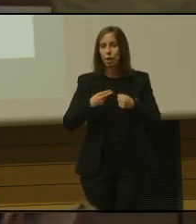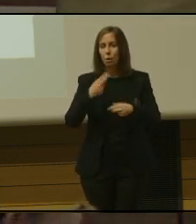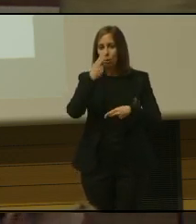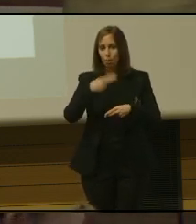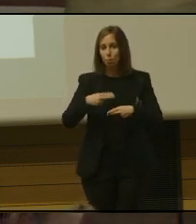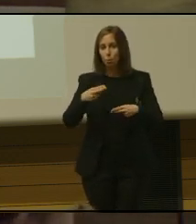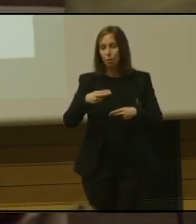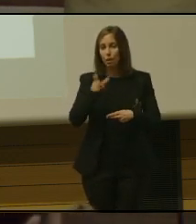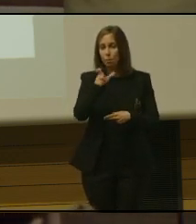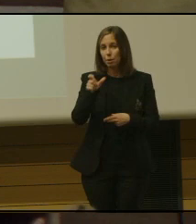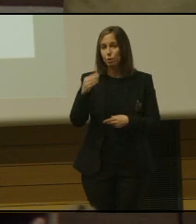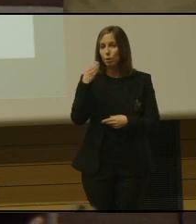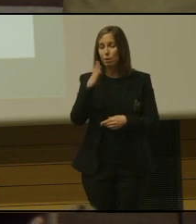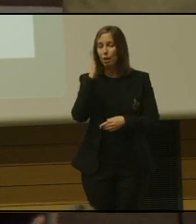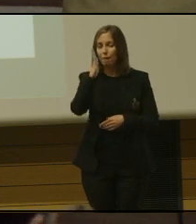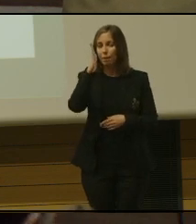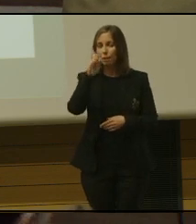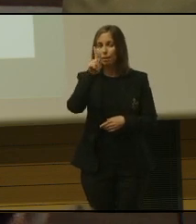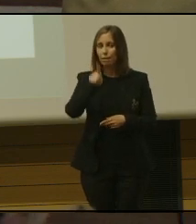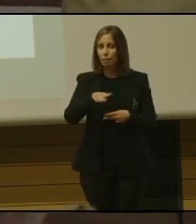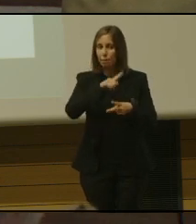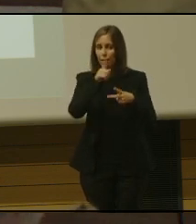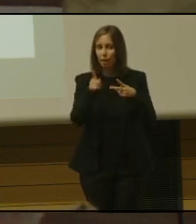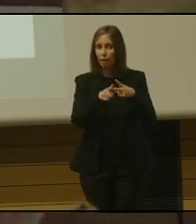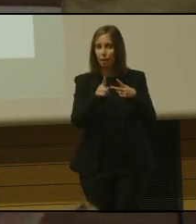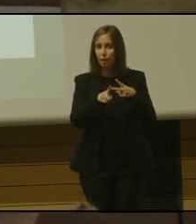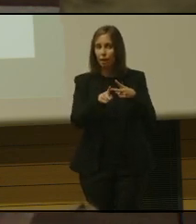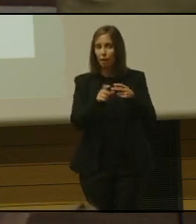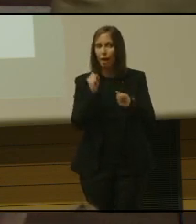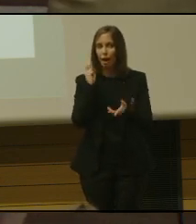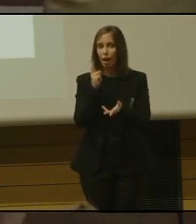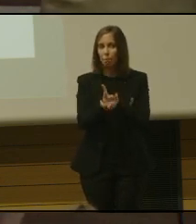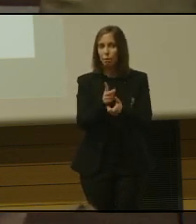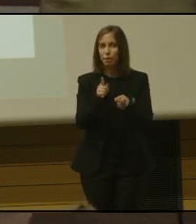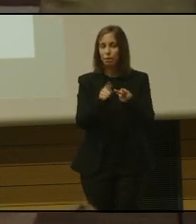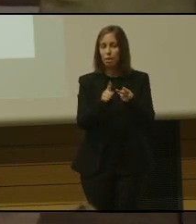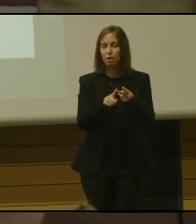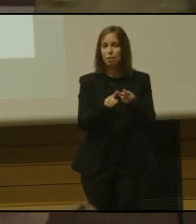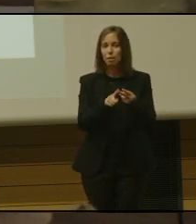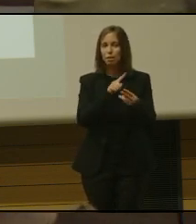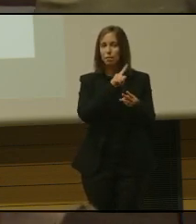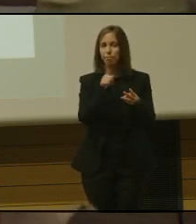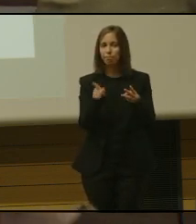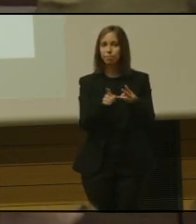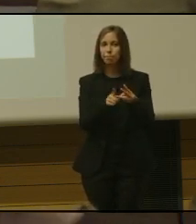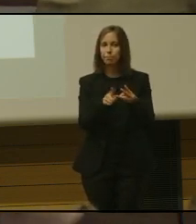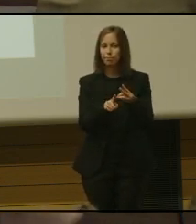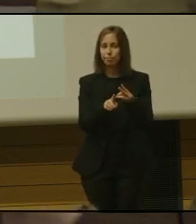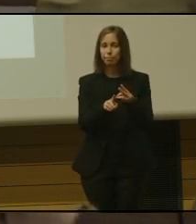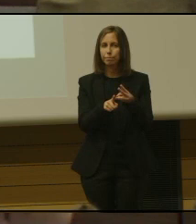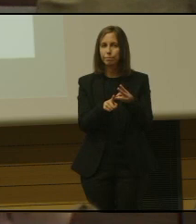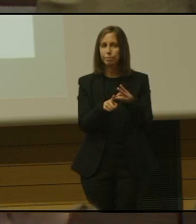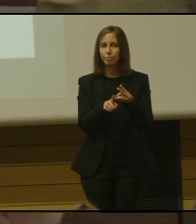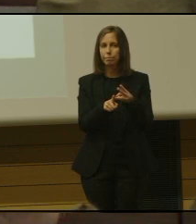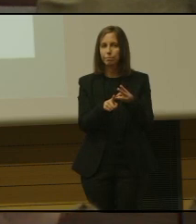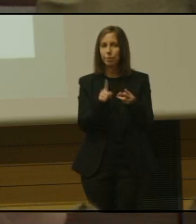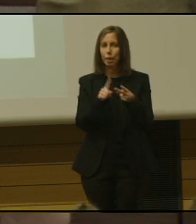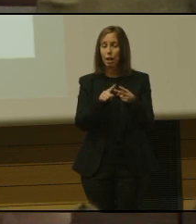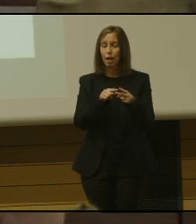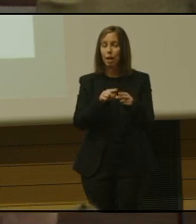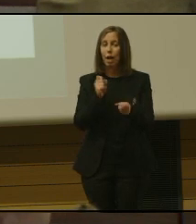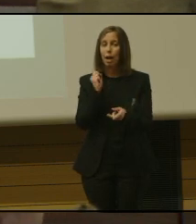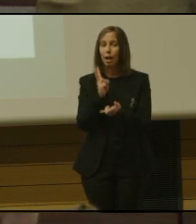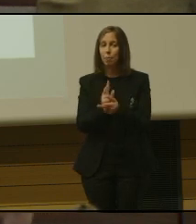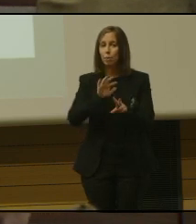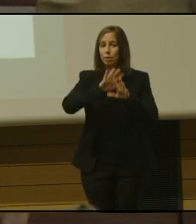joven también. Está también las apuestas, está como las apuestas online, quiero decir,